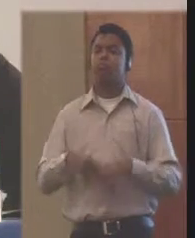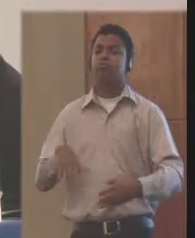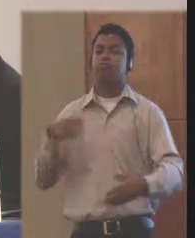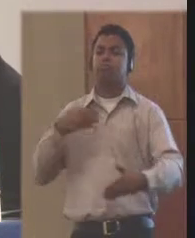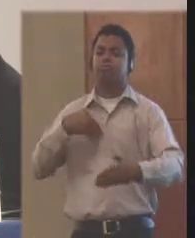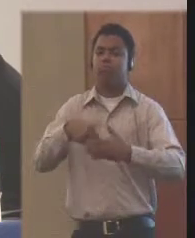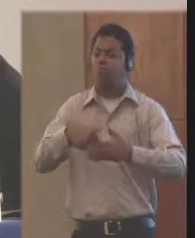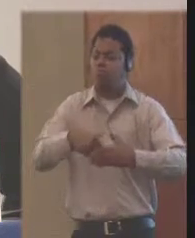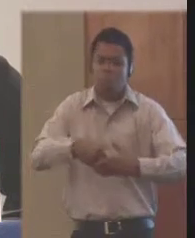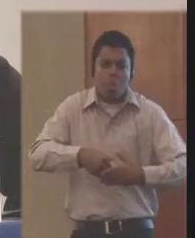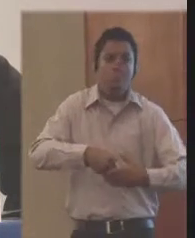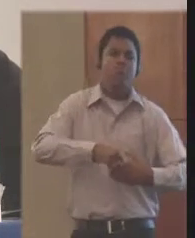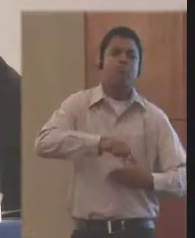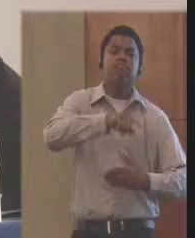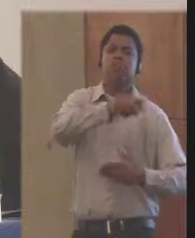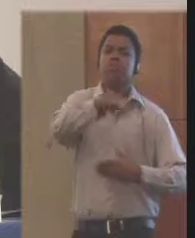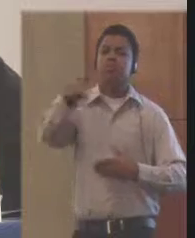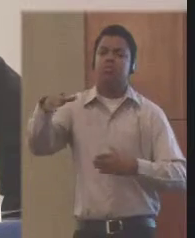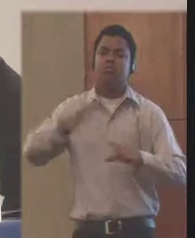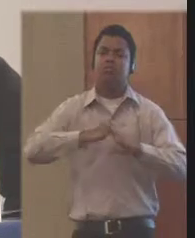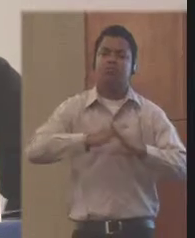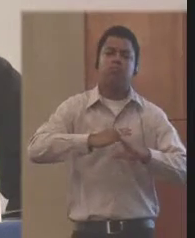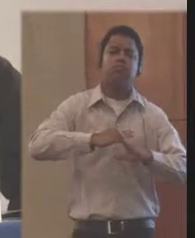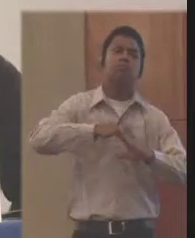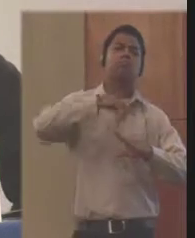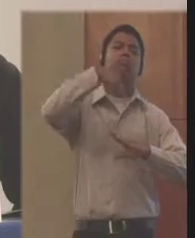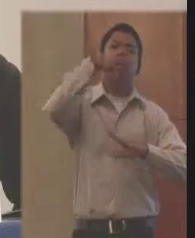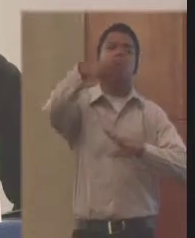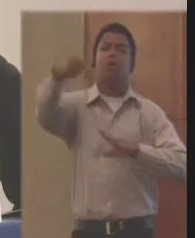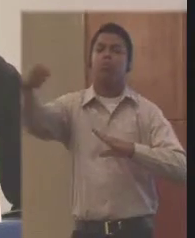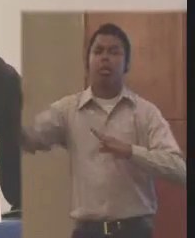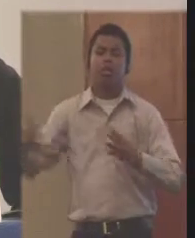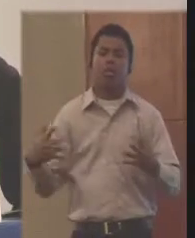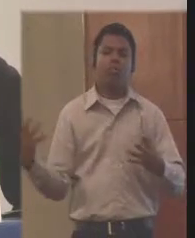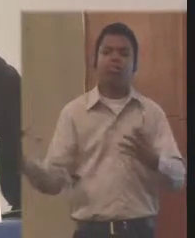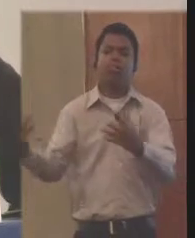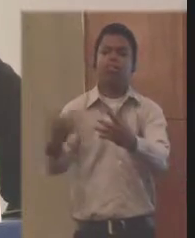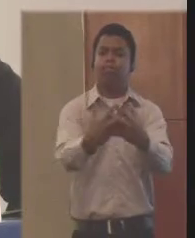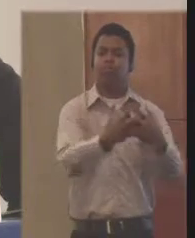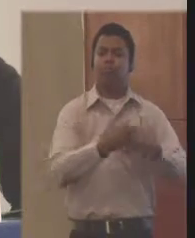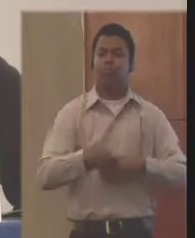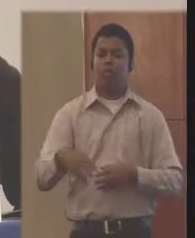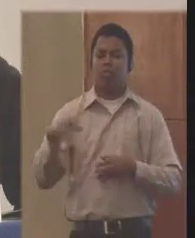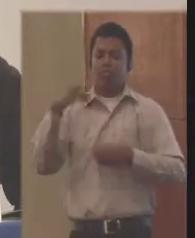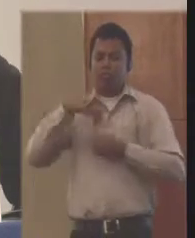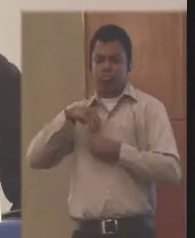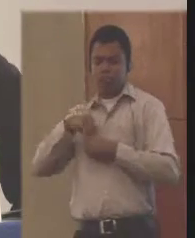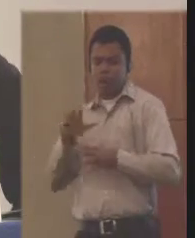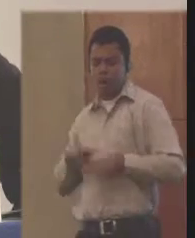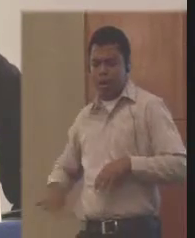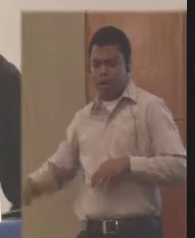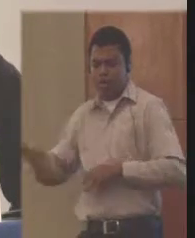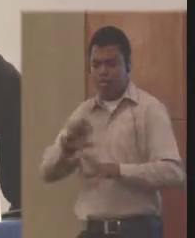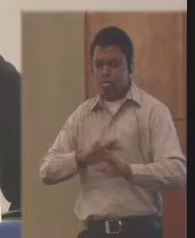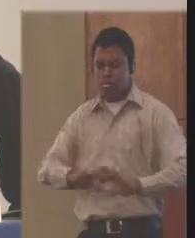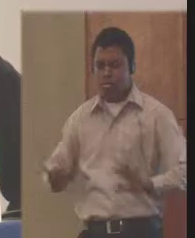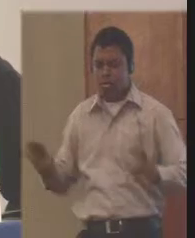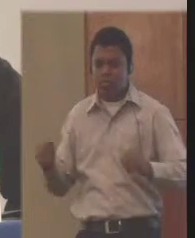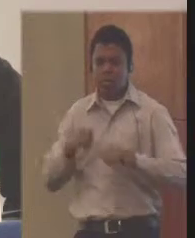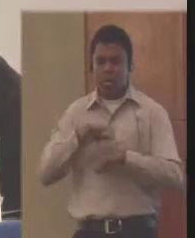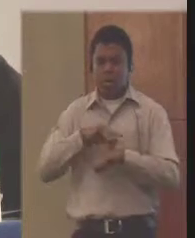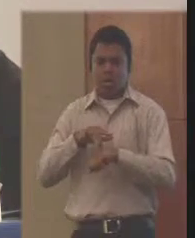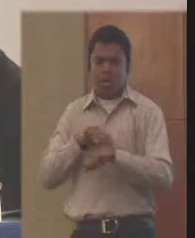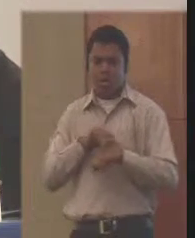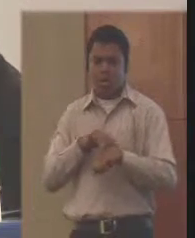el tema de la importancia de entrar en los temas locales y de buscar aterrizar el tema de riesgo, hay veces olvidamos que el